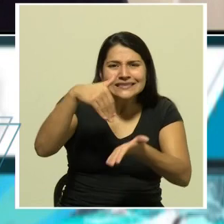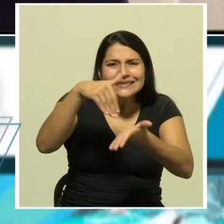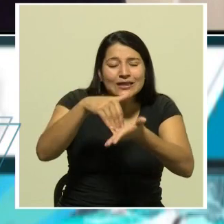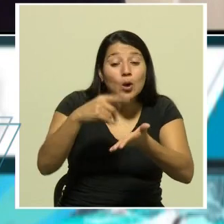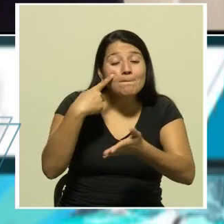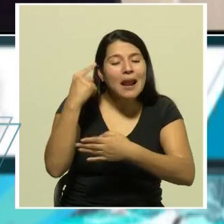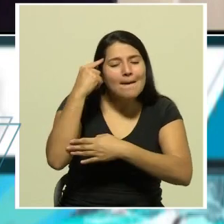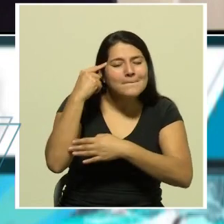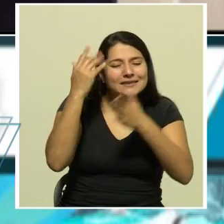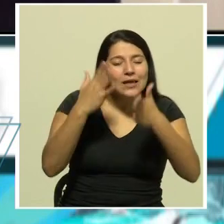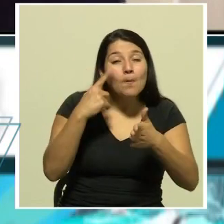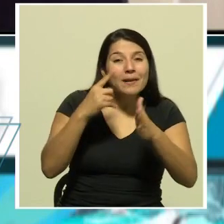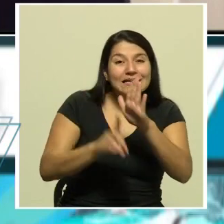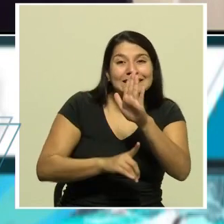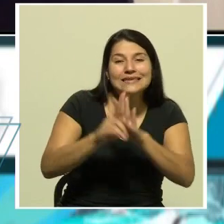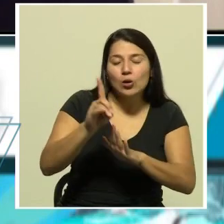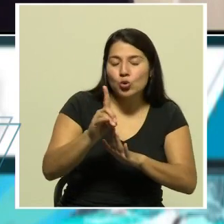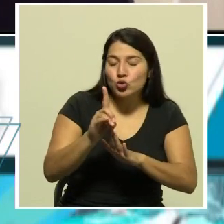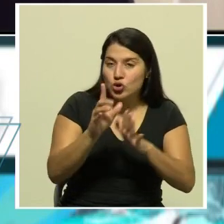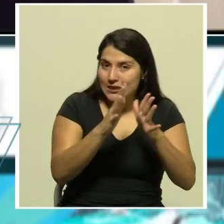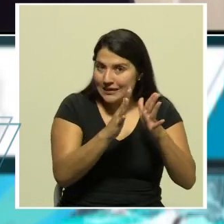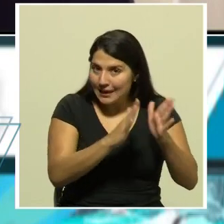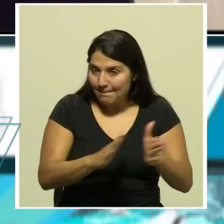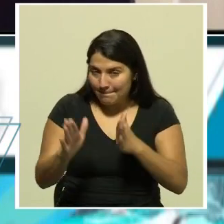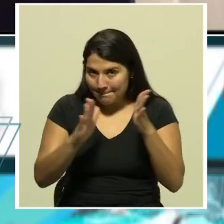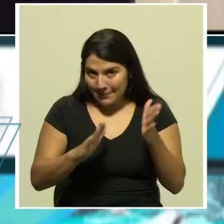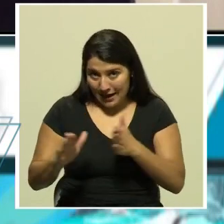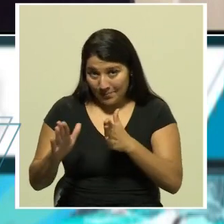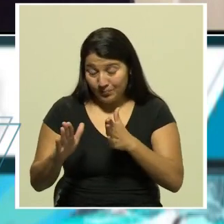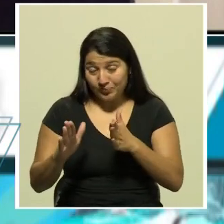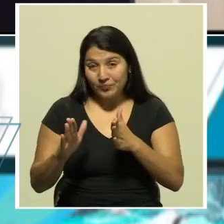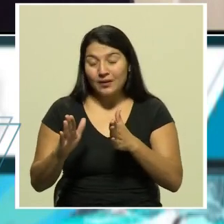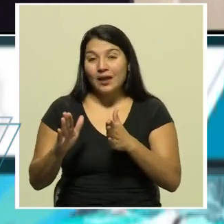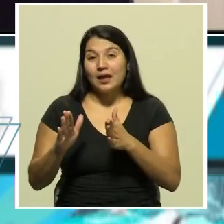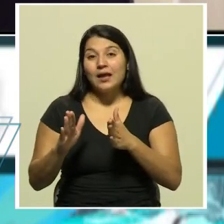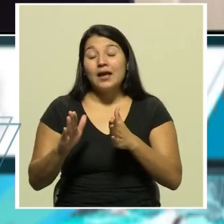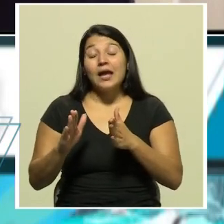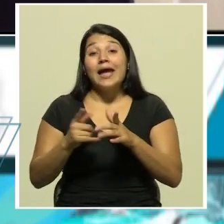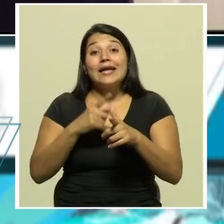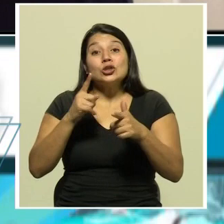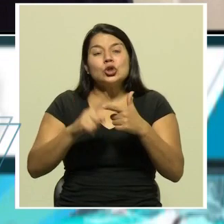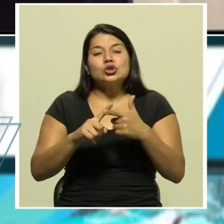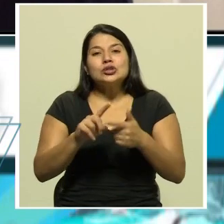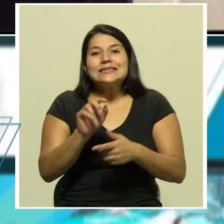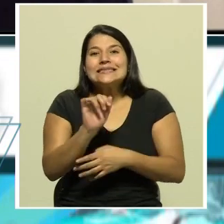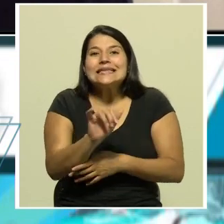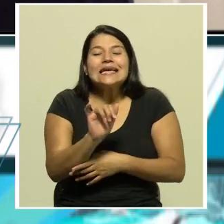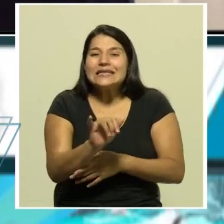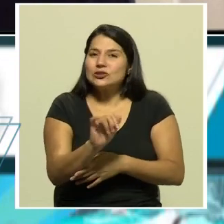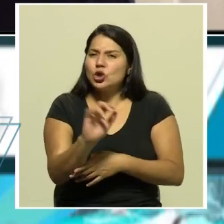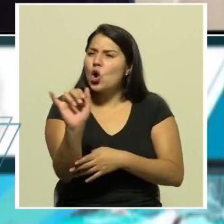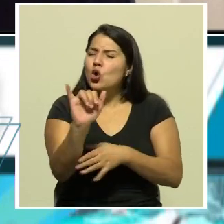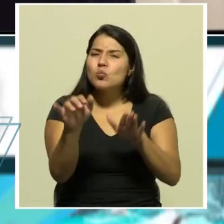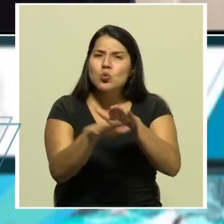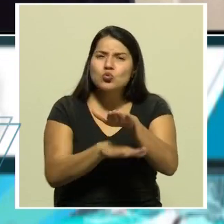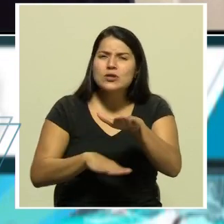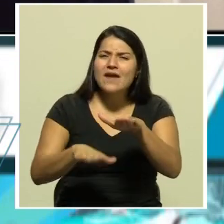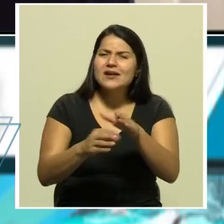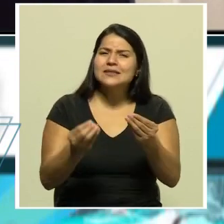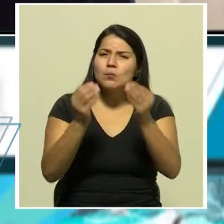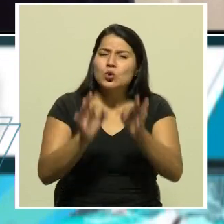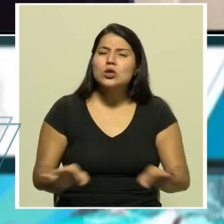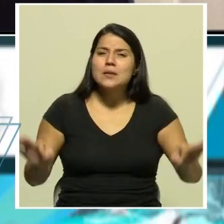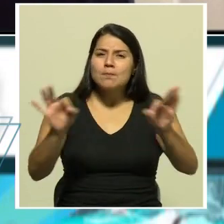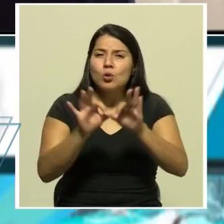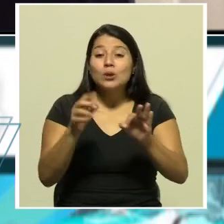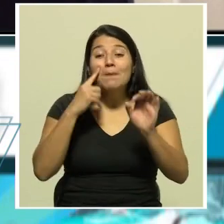las universidades del famoso cinturón de los Estados Unidos. Y esto se vuelve en una base fundamental para poder hacer